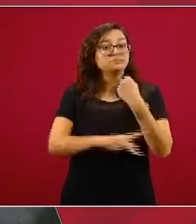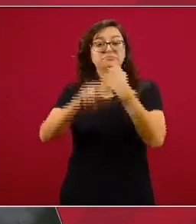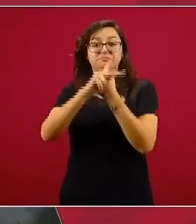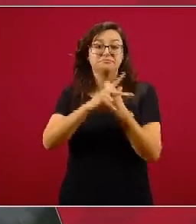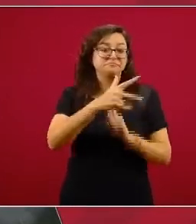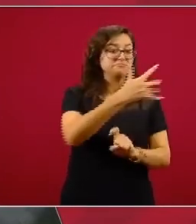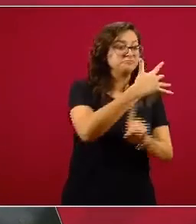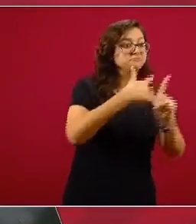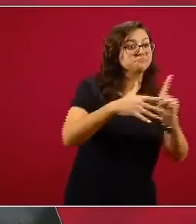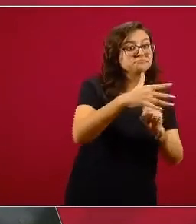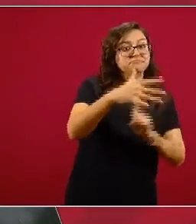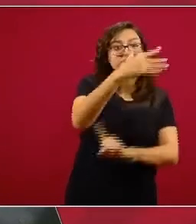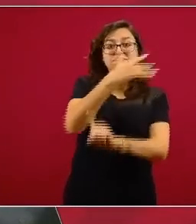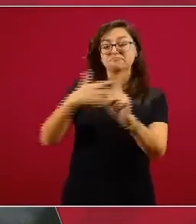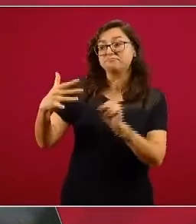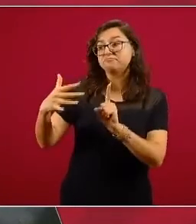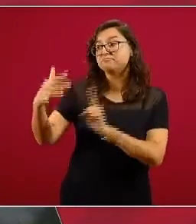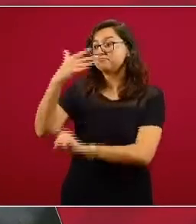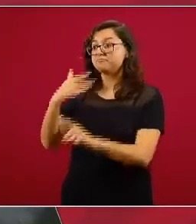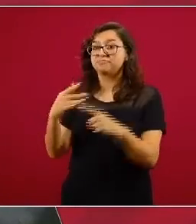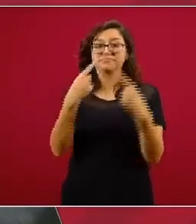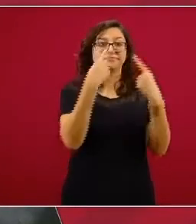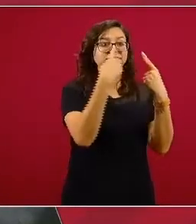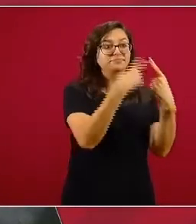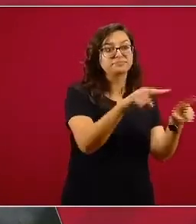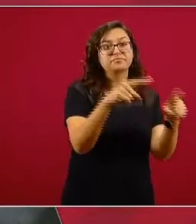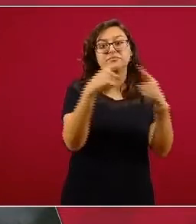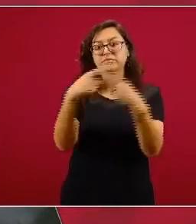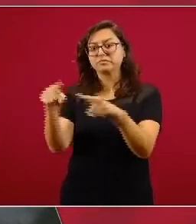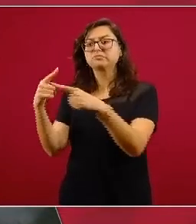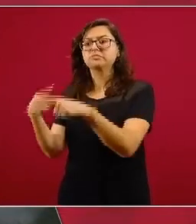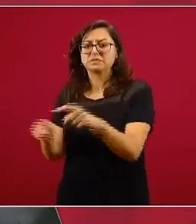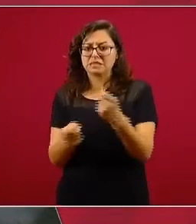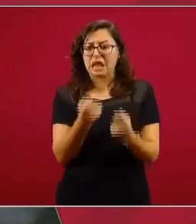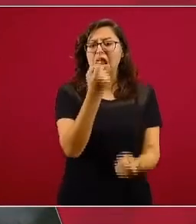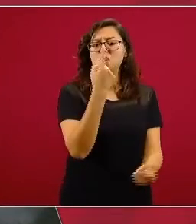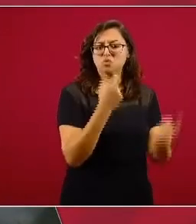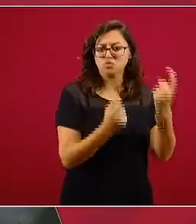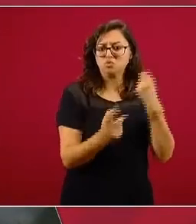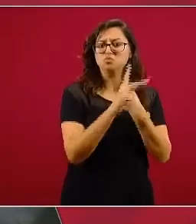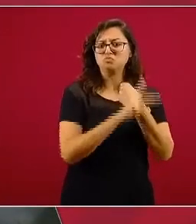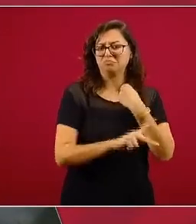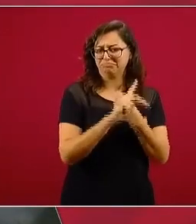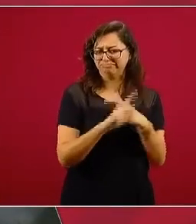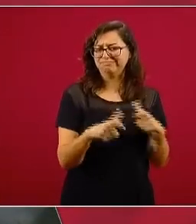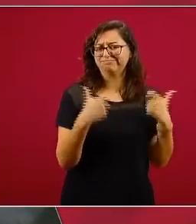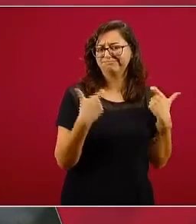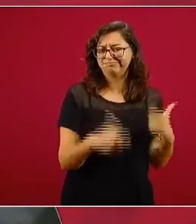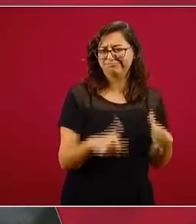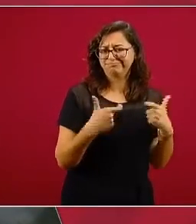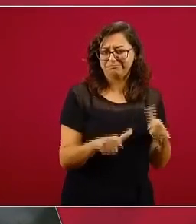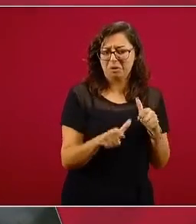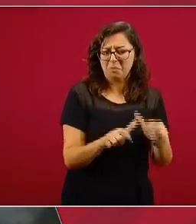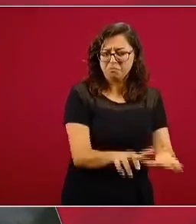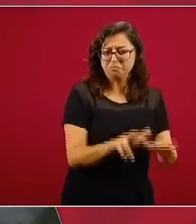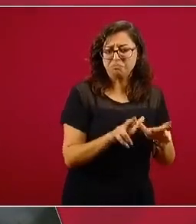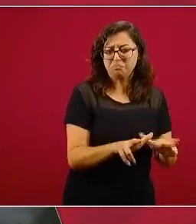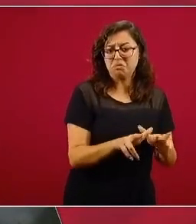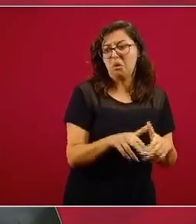condiciones económicas, condiciones sociales, reservas, ahorros de magnitud